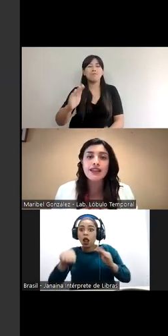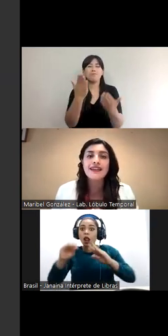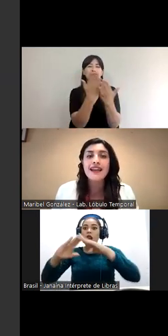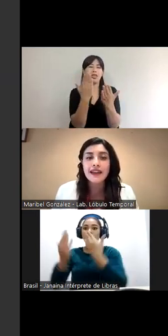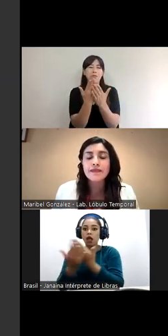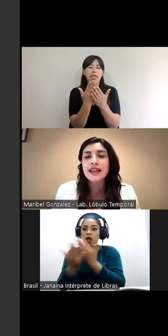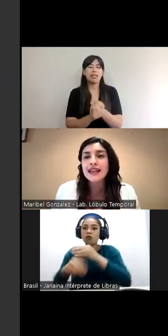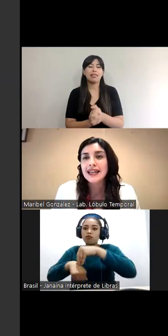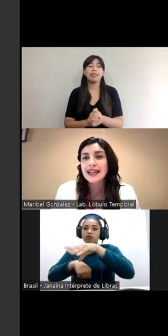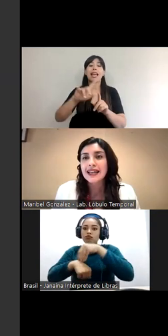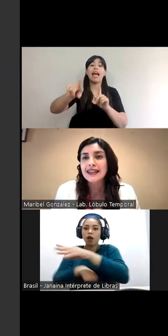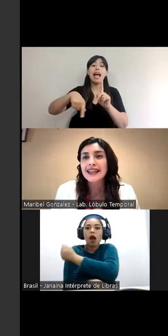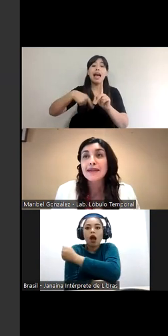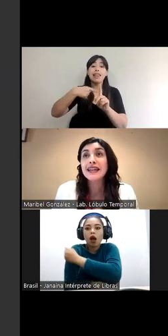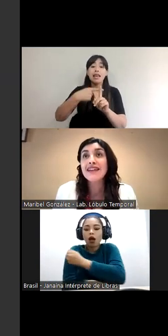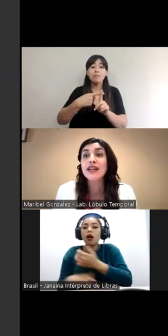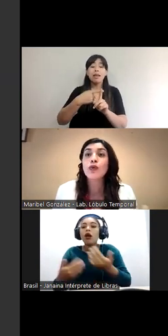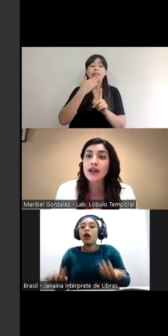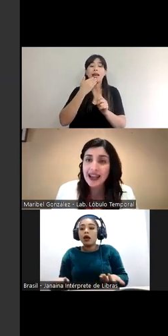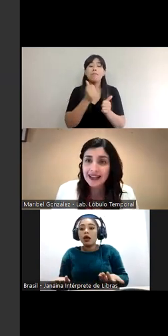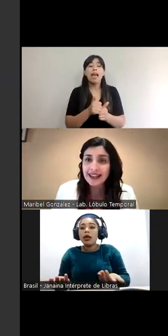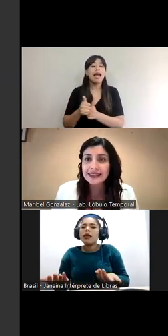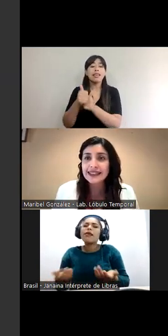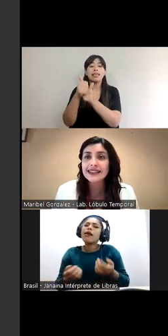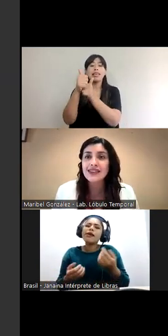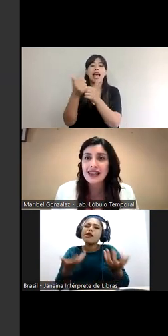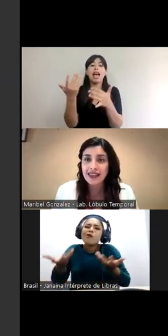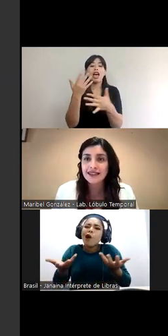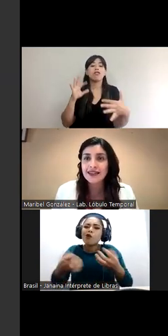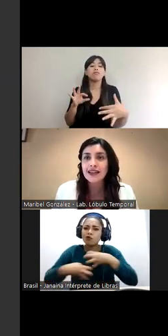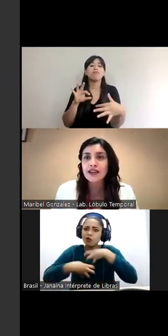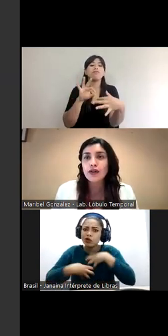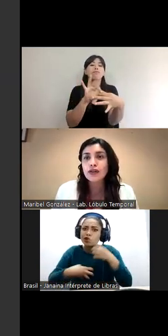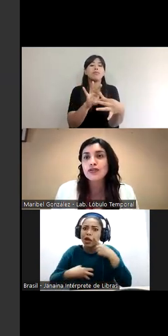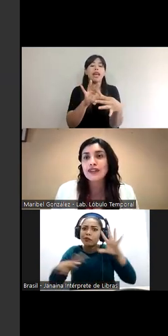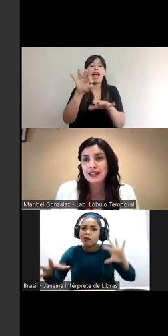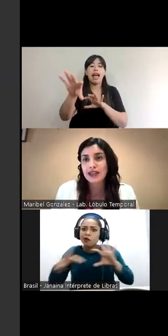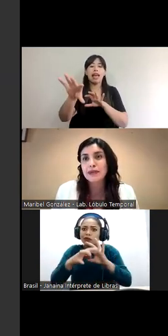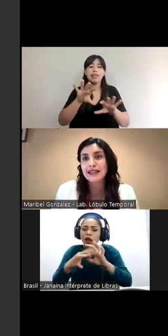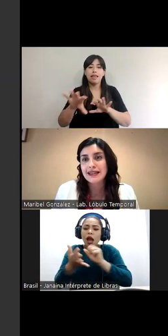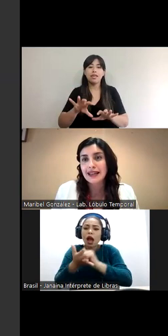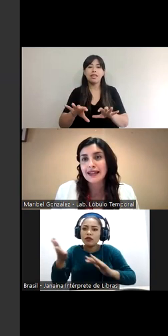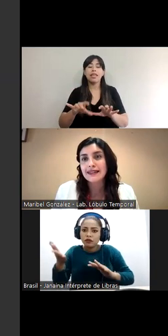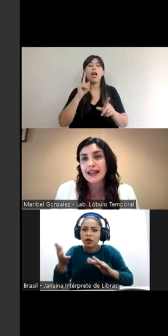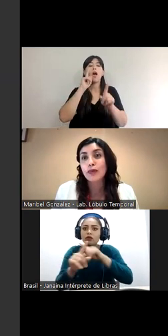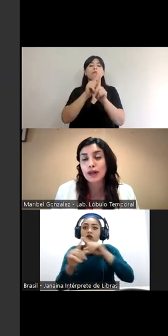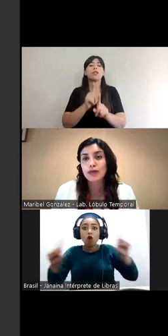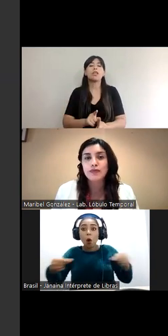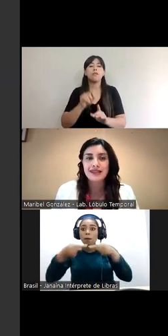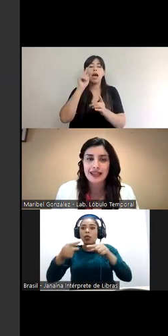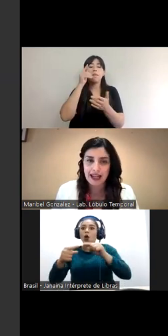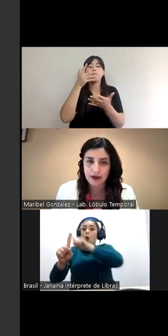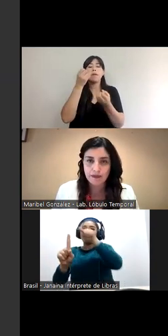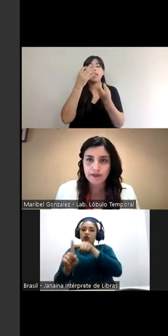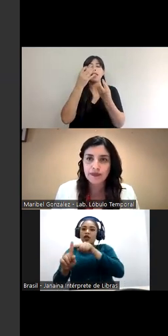de poder guiar de qué manera vincular estas actividades con los objetivos de aprendizaje del